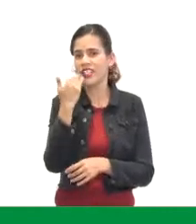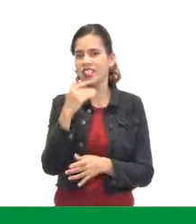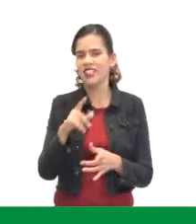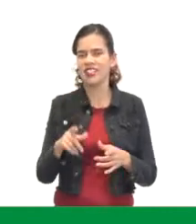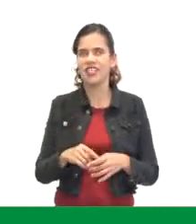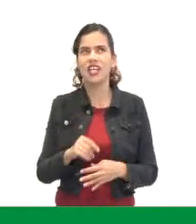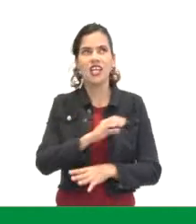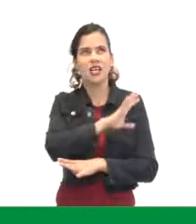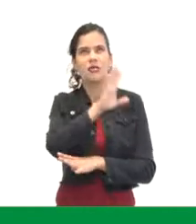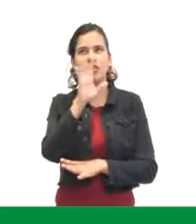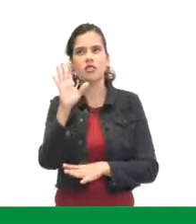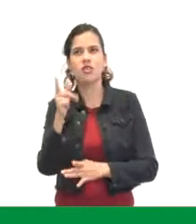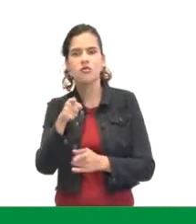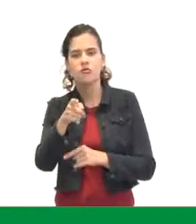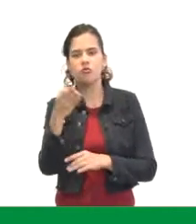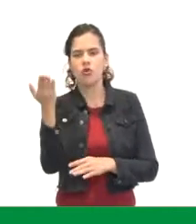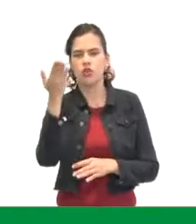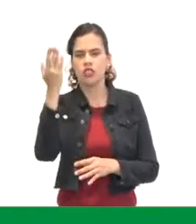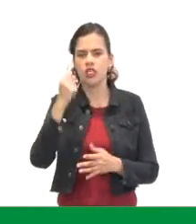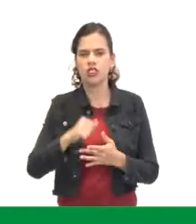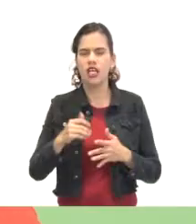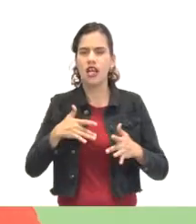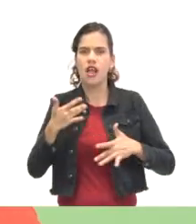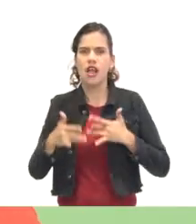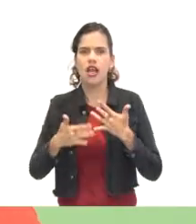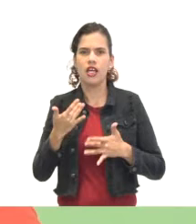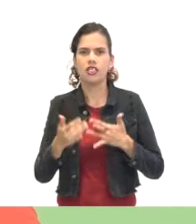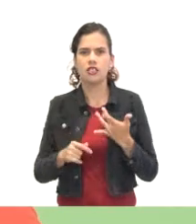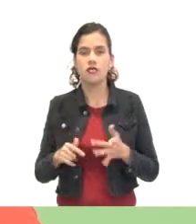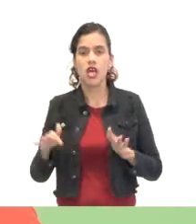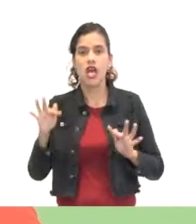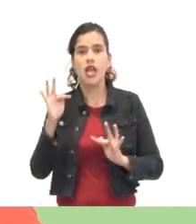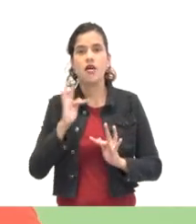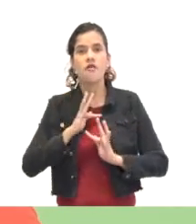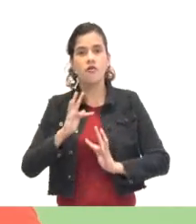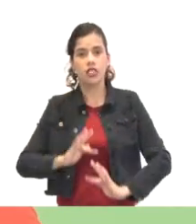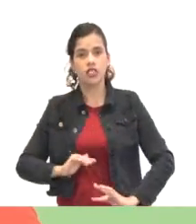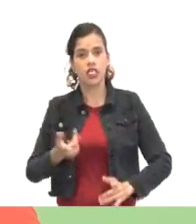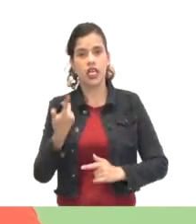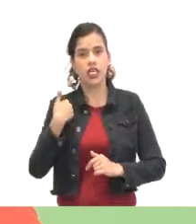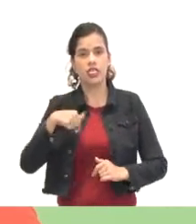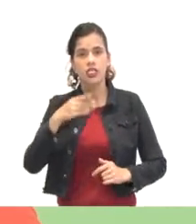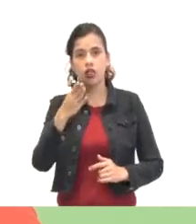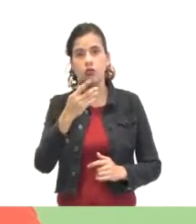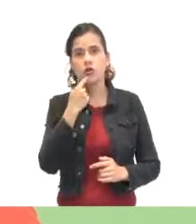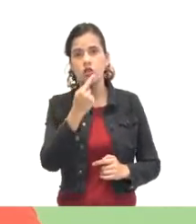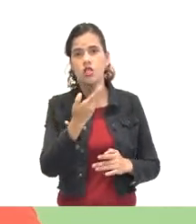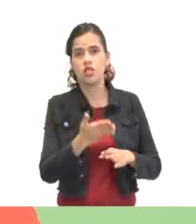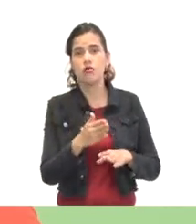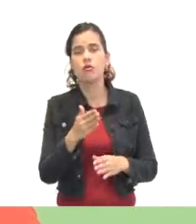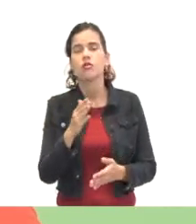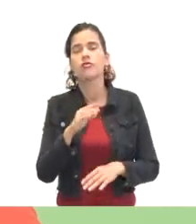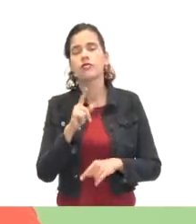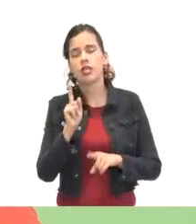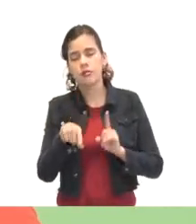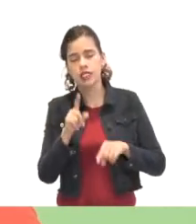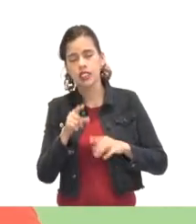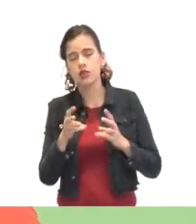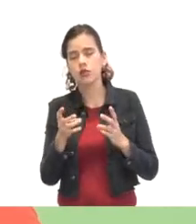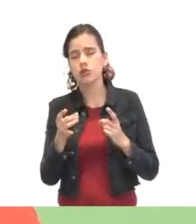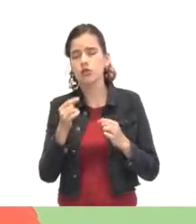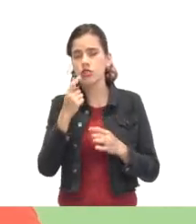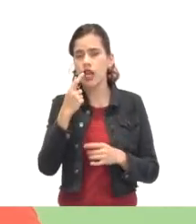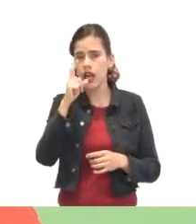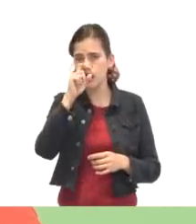espacio exterior. Importante, las actividades físicas deben ser, como lo dijimos, apropiadas, pero también hay